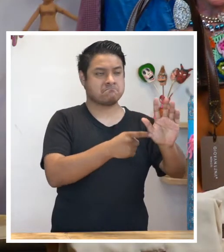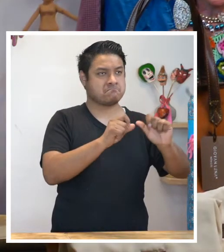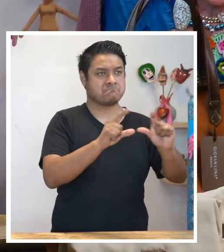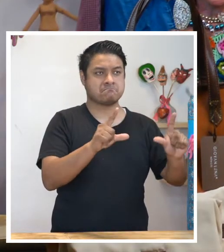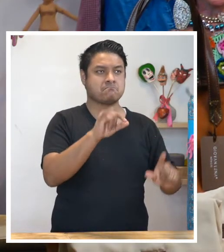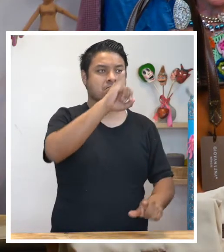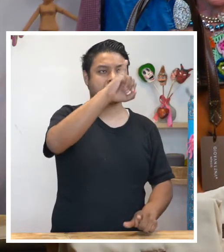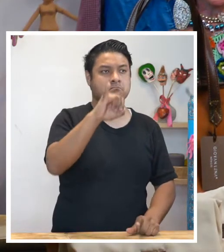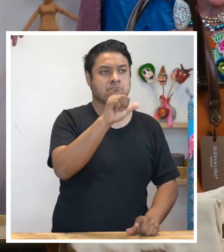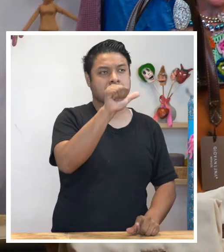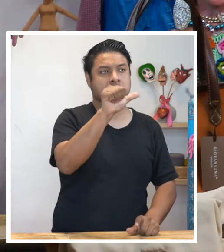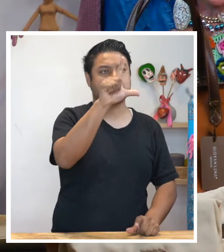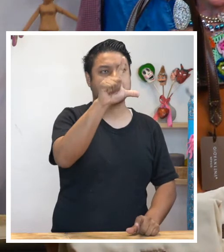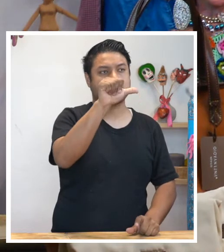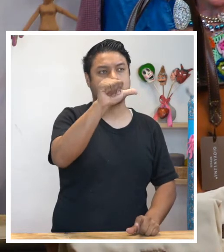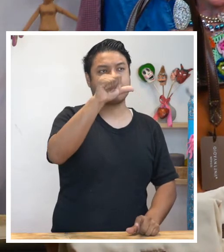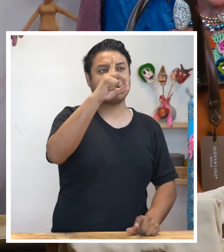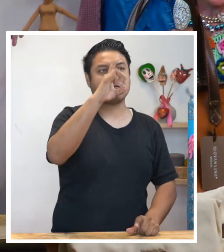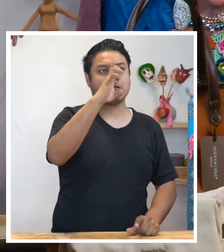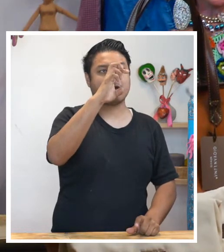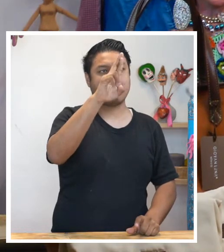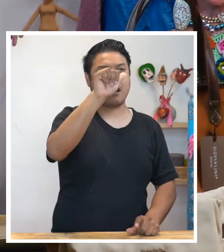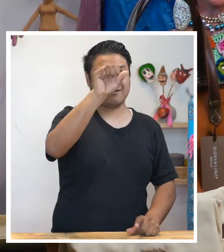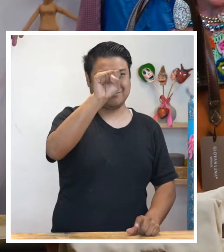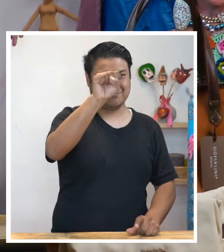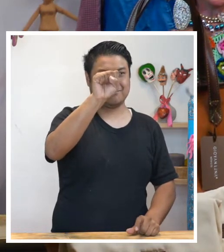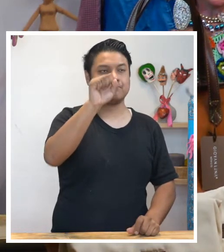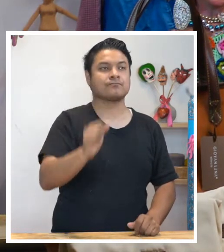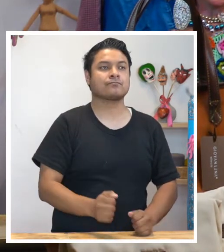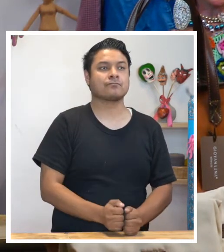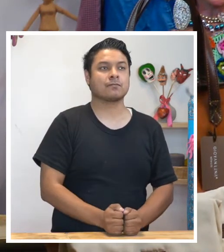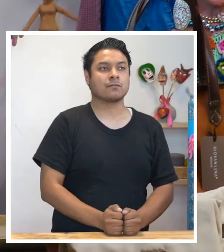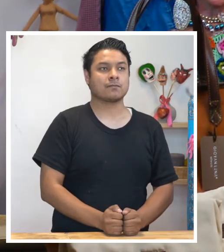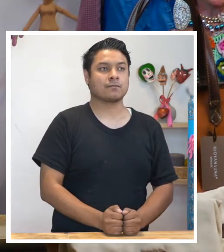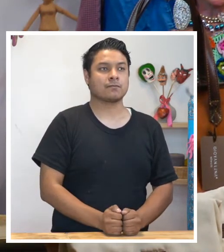cajón. Como pueden ver, está muy resistente, es muy bonito.